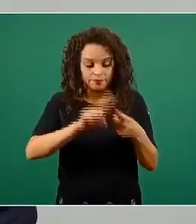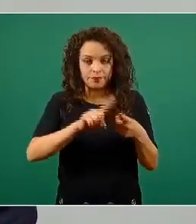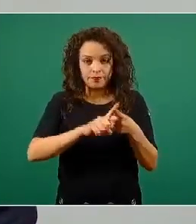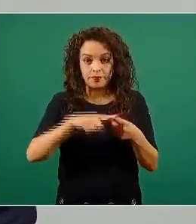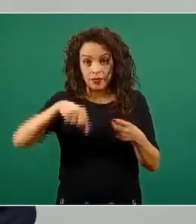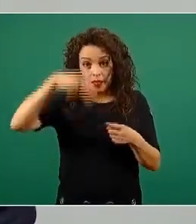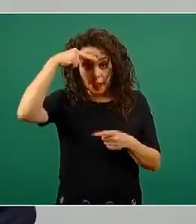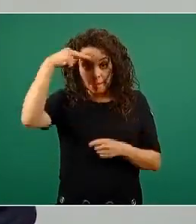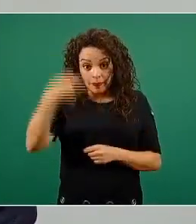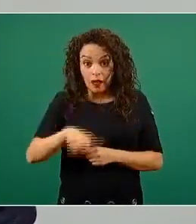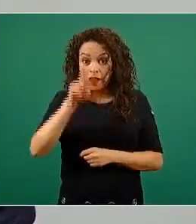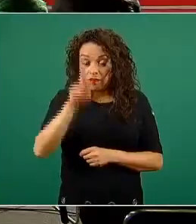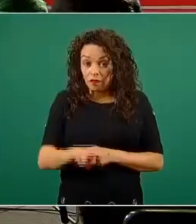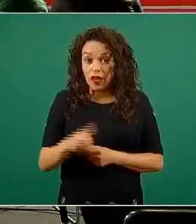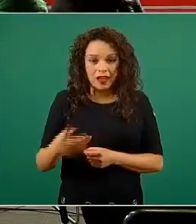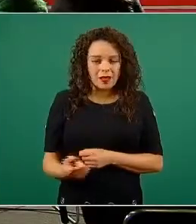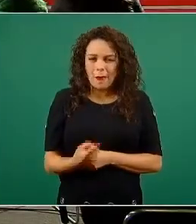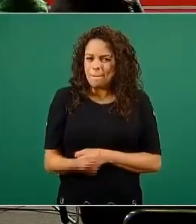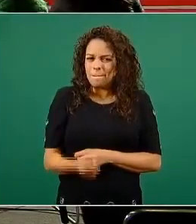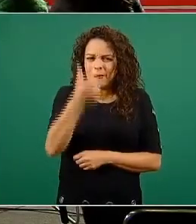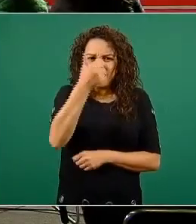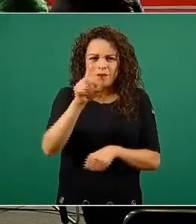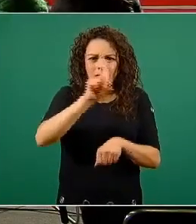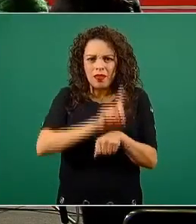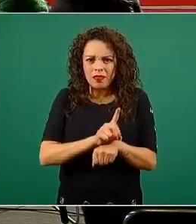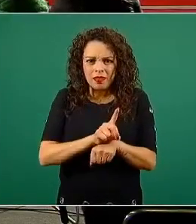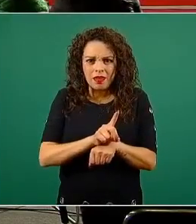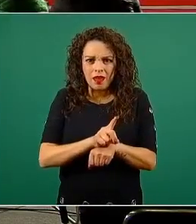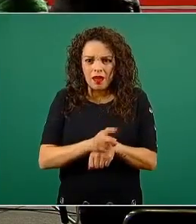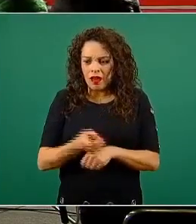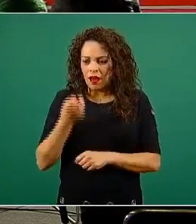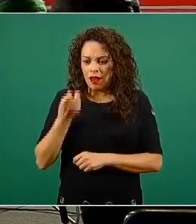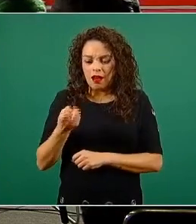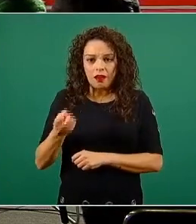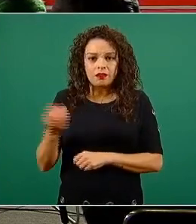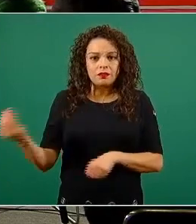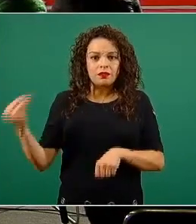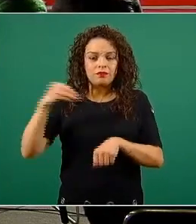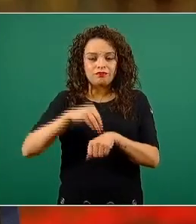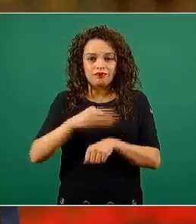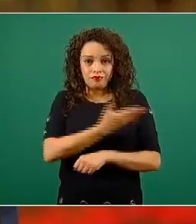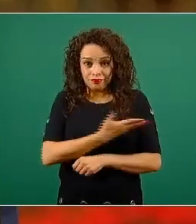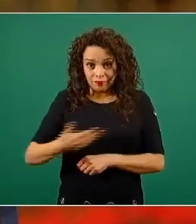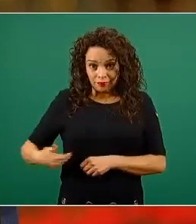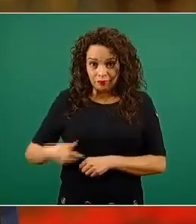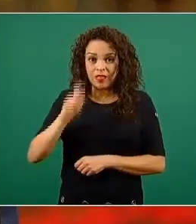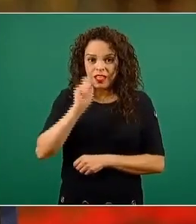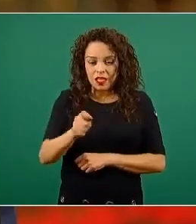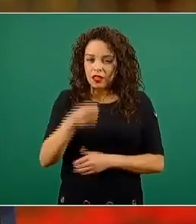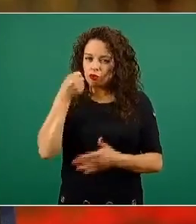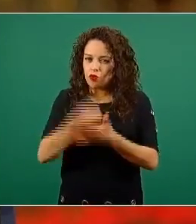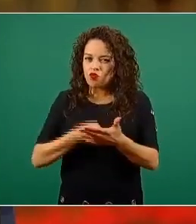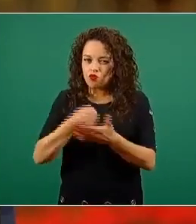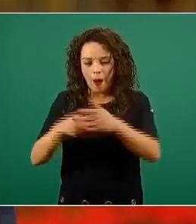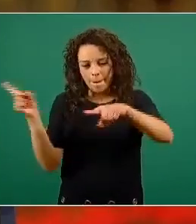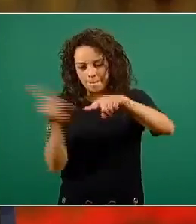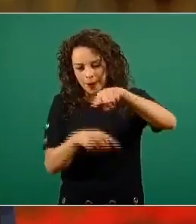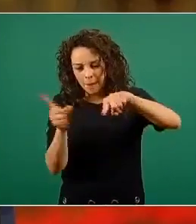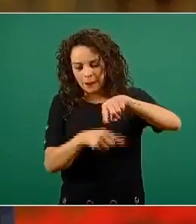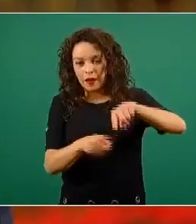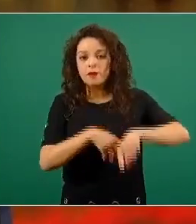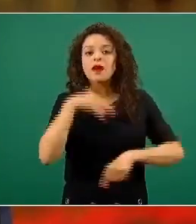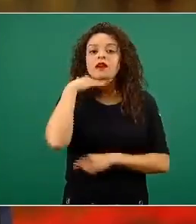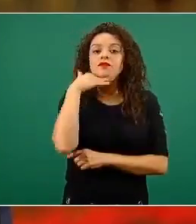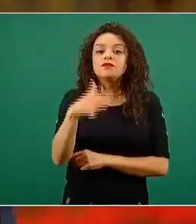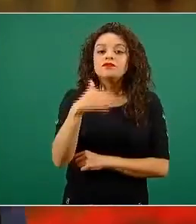ha venido avanzando desde el día 1 de esta administración en ese sentido, es la lucha contra la corrupción y las ineficiencias. Es